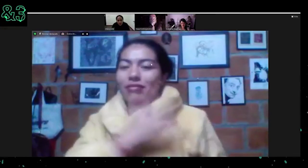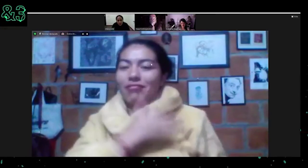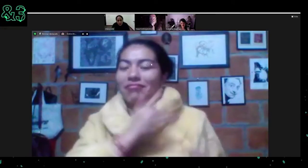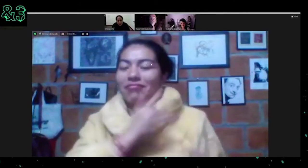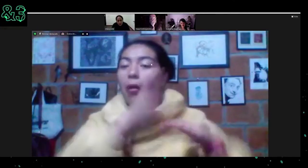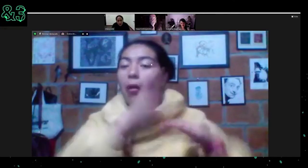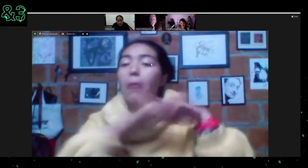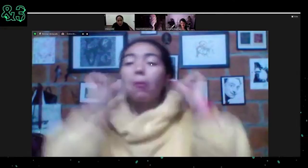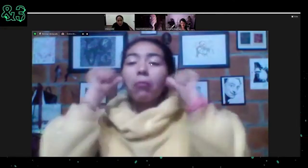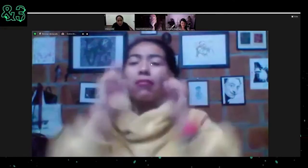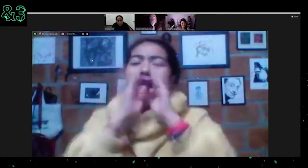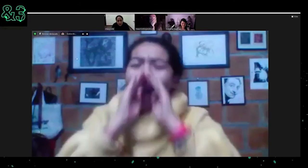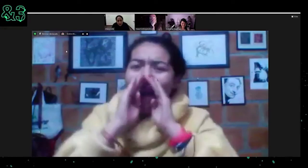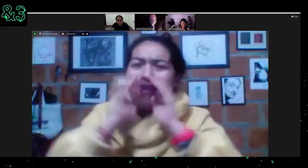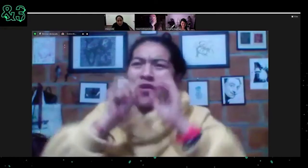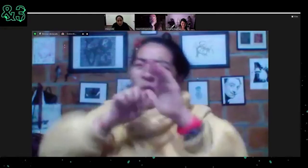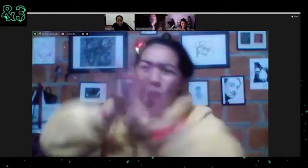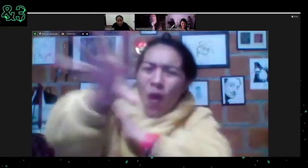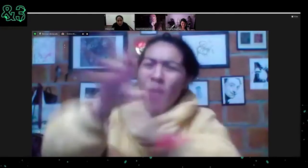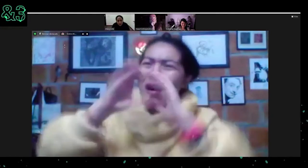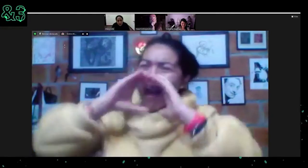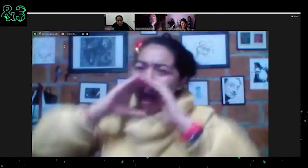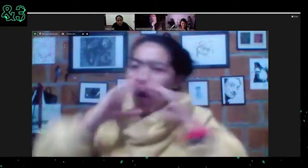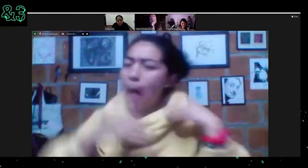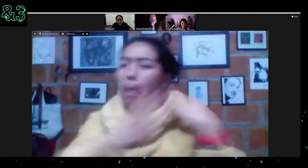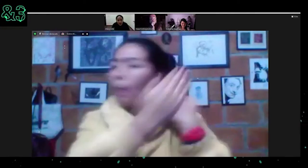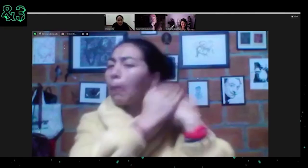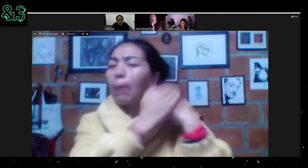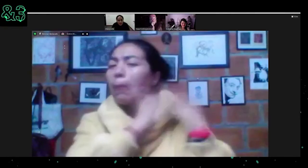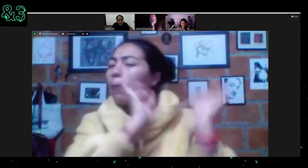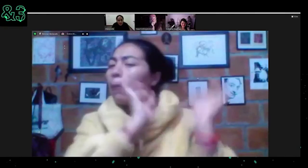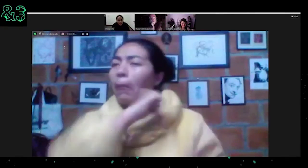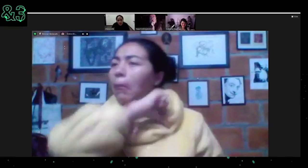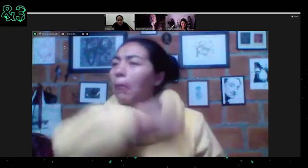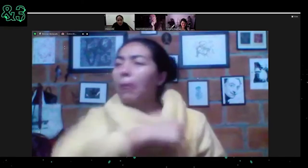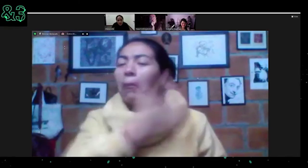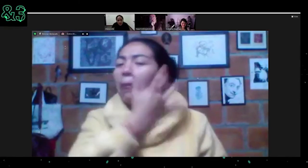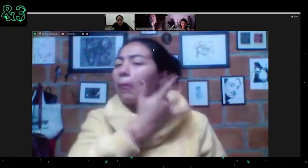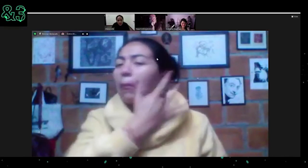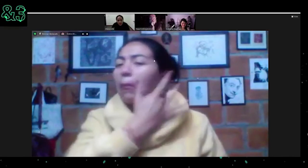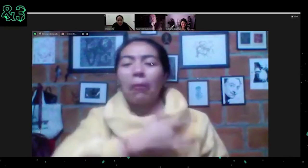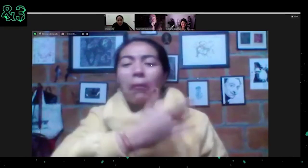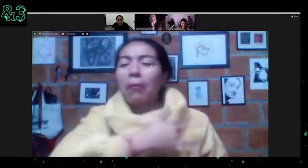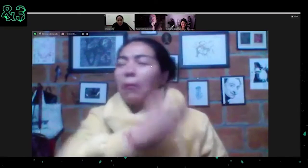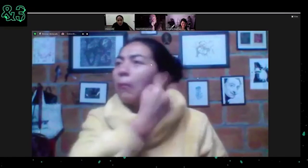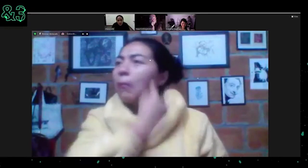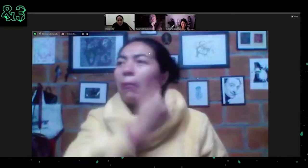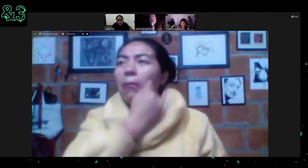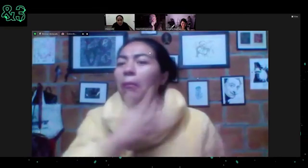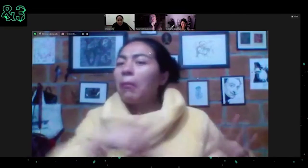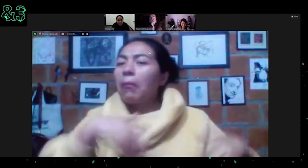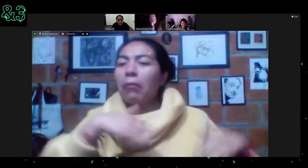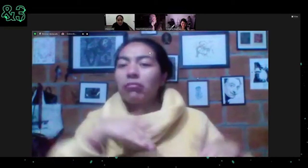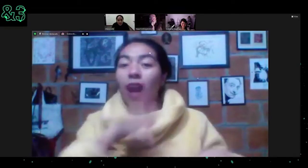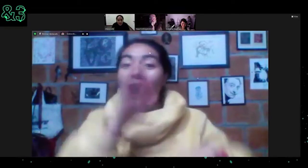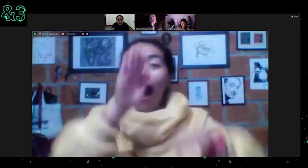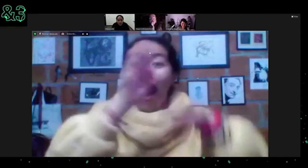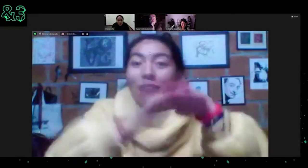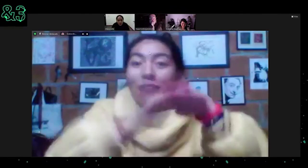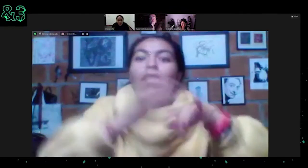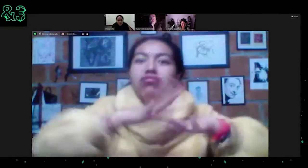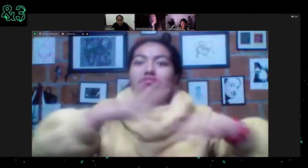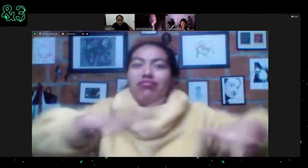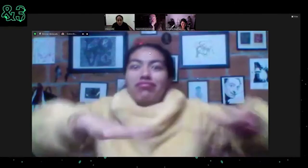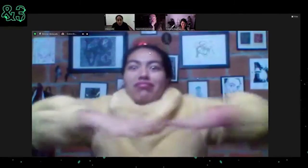del sonido, que a mí me parece muy, muy interesante. A veces las personas dicen, es que ya no siente ni siquiera porque no